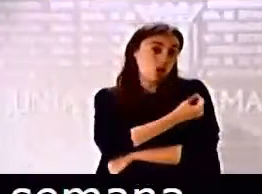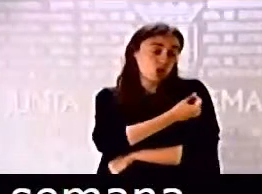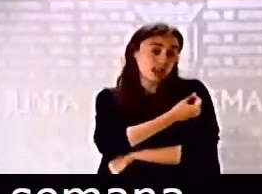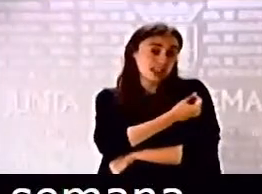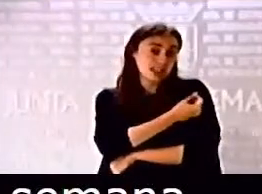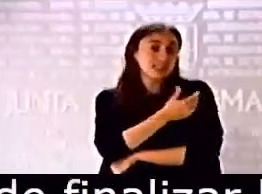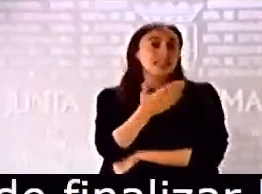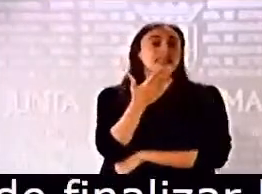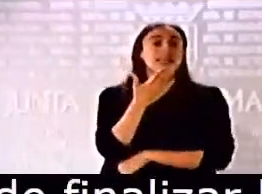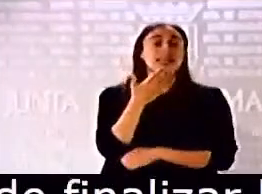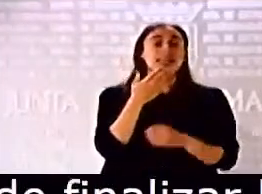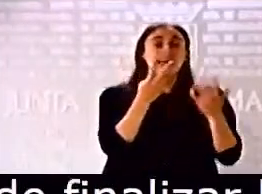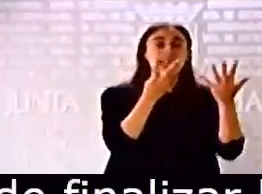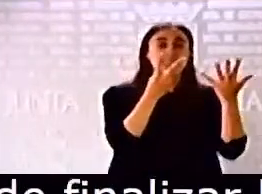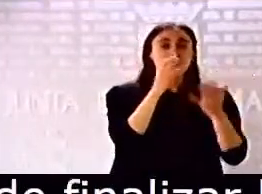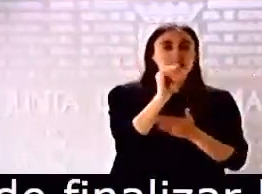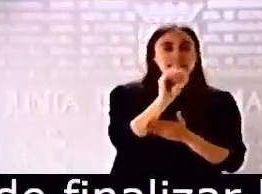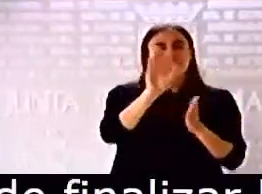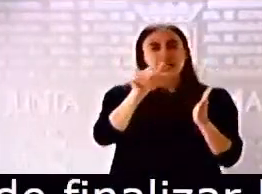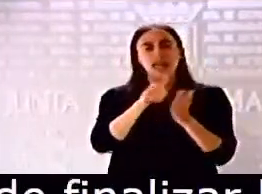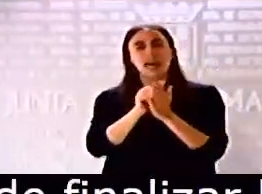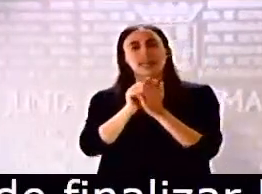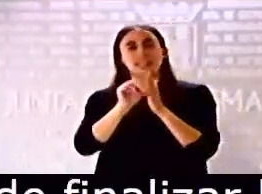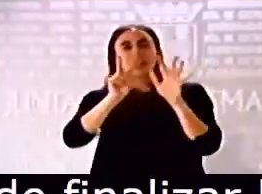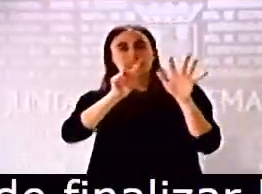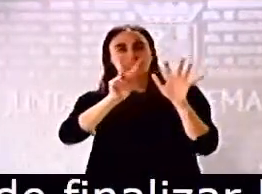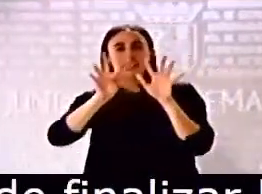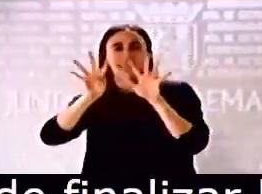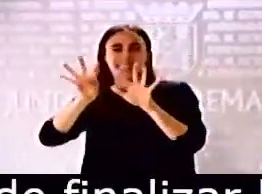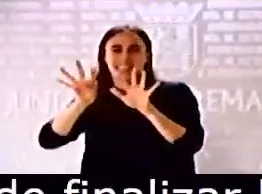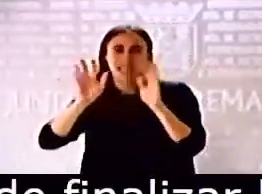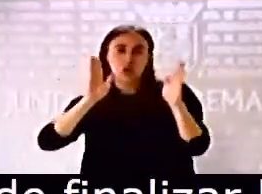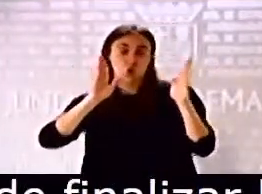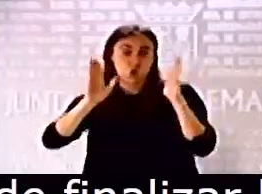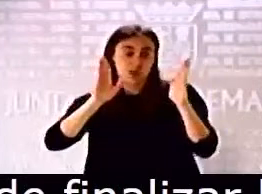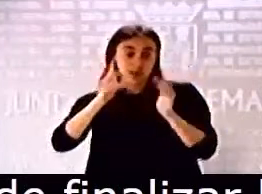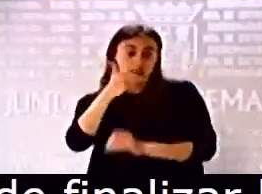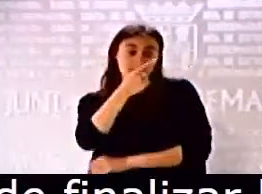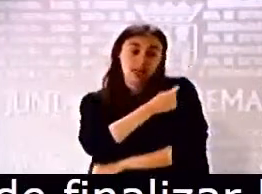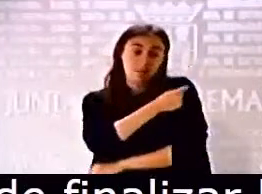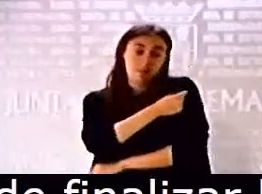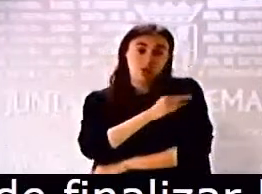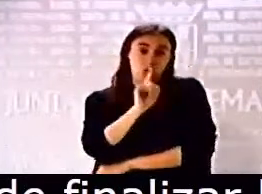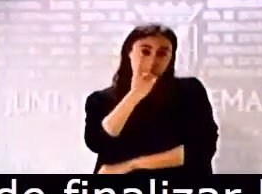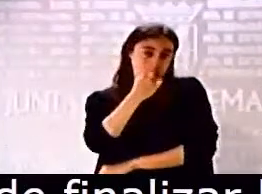la década de los 70 a los 79. Hemos sido capaces de vacunar